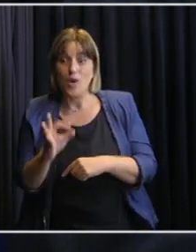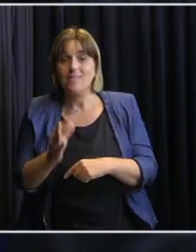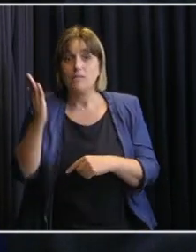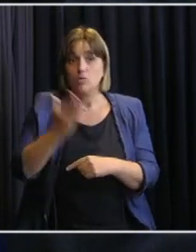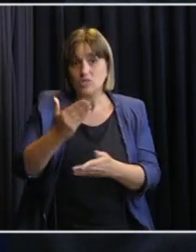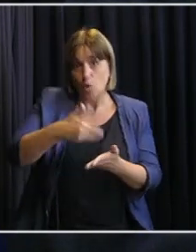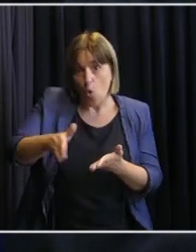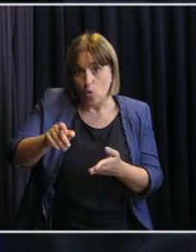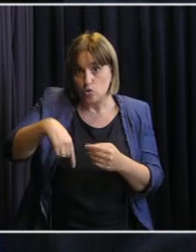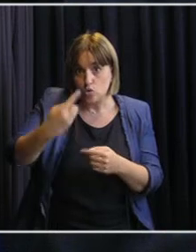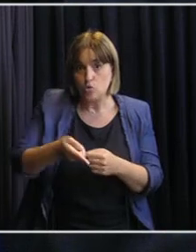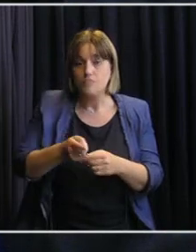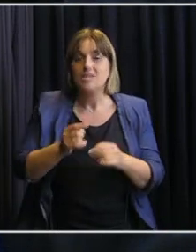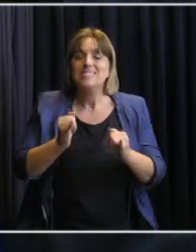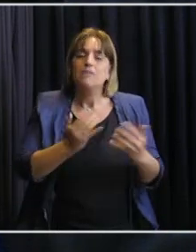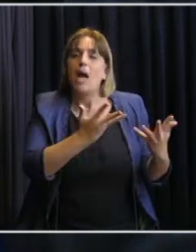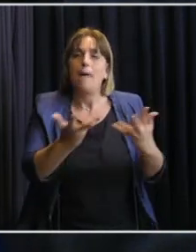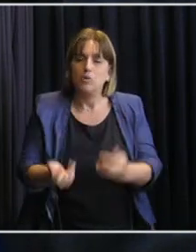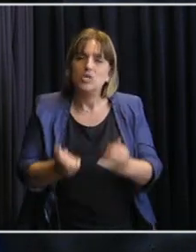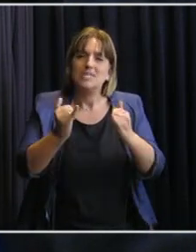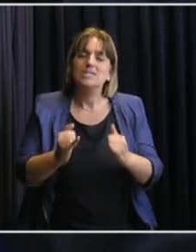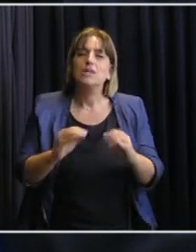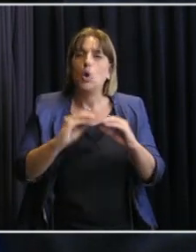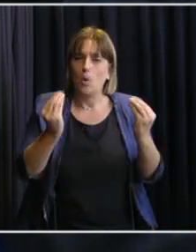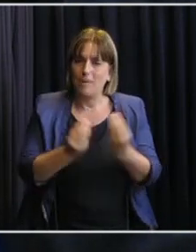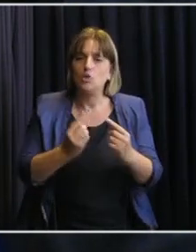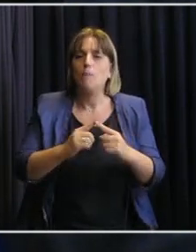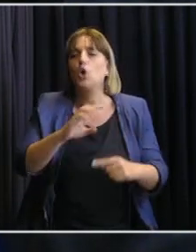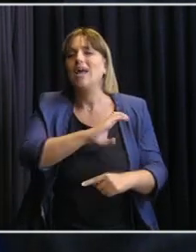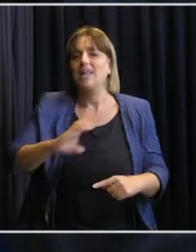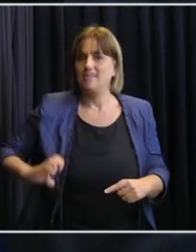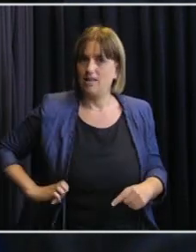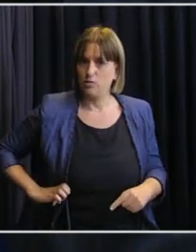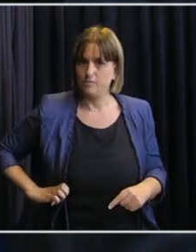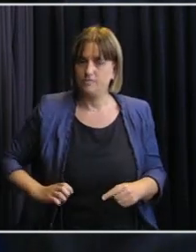40% restante va a ser subsidiado totalmente por el Estado.